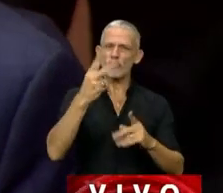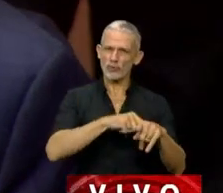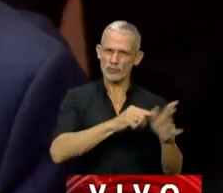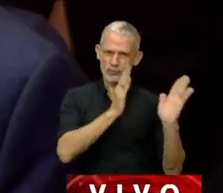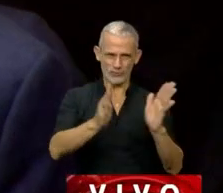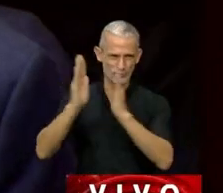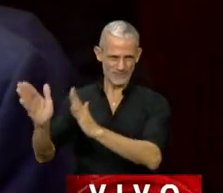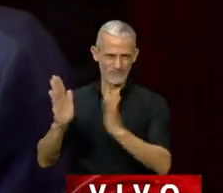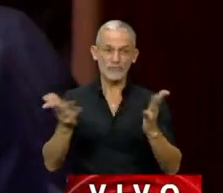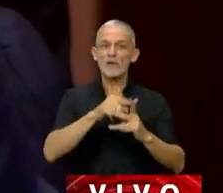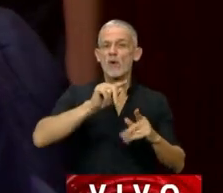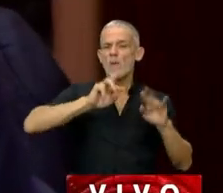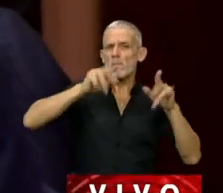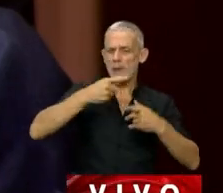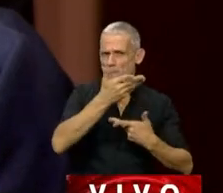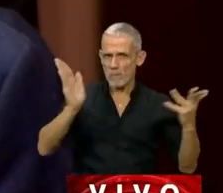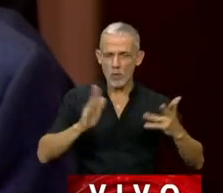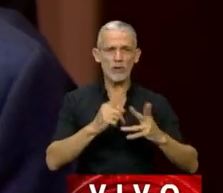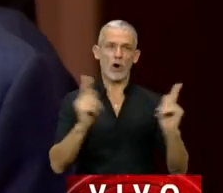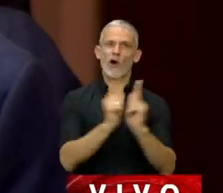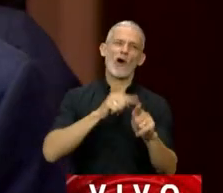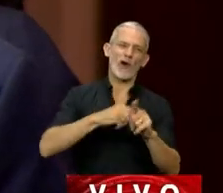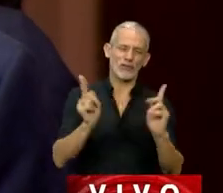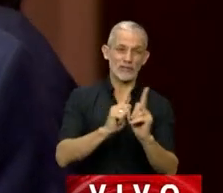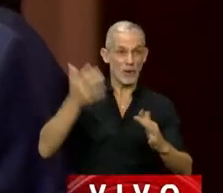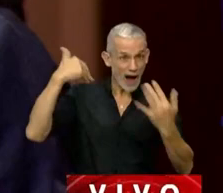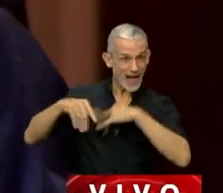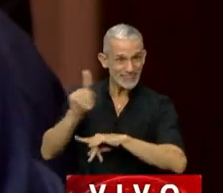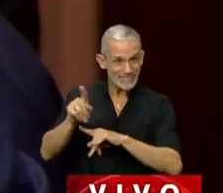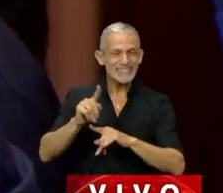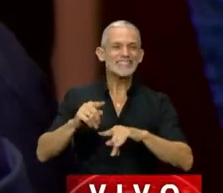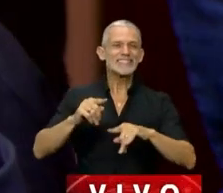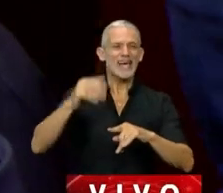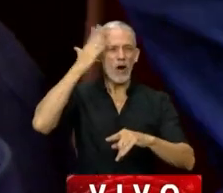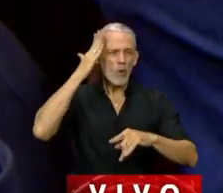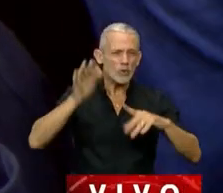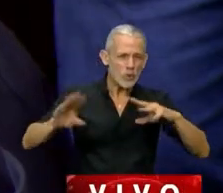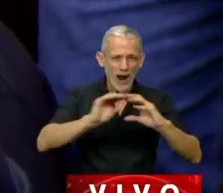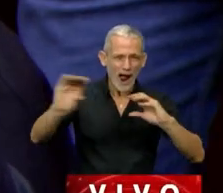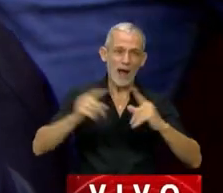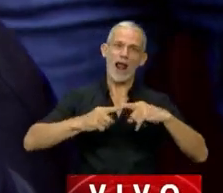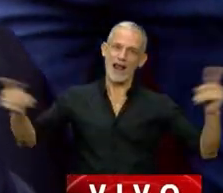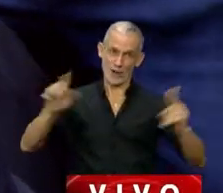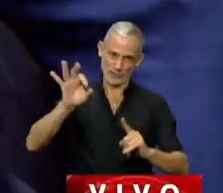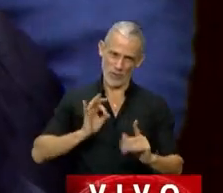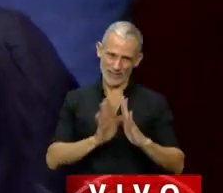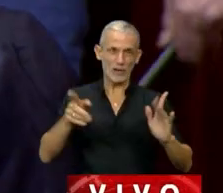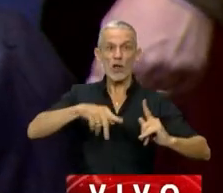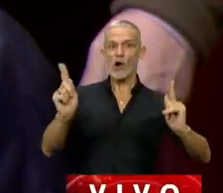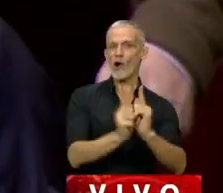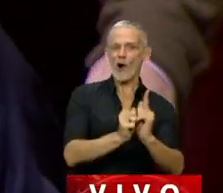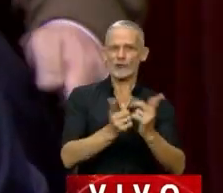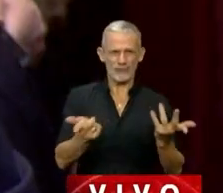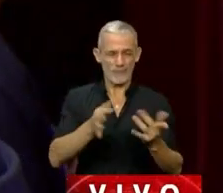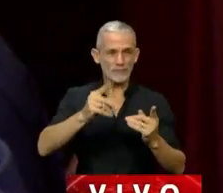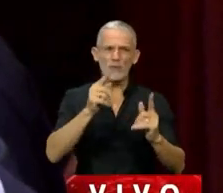2 etapas. Esta es una política pública de corto plazo. La de recién que tratamos era de largo plazo. Este es de corto plazo. Y el corto